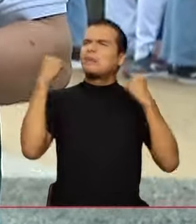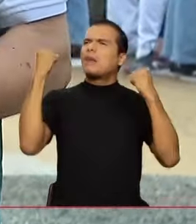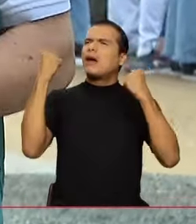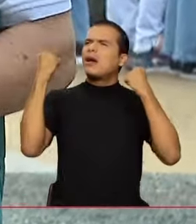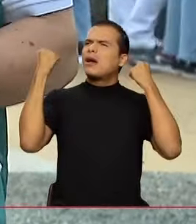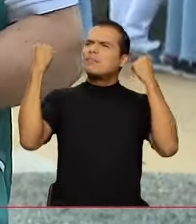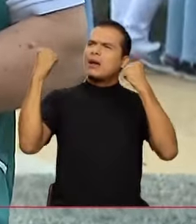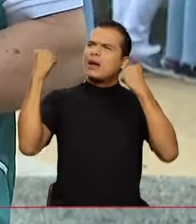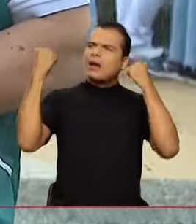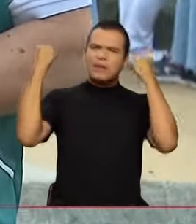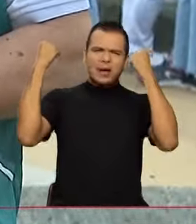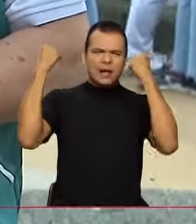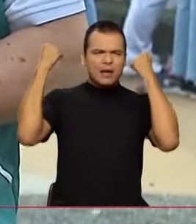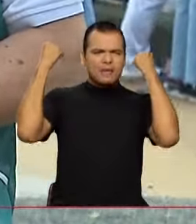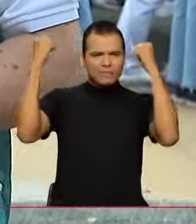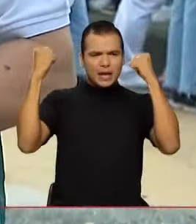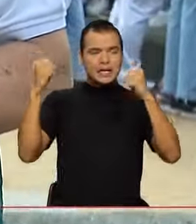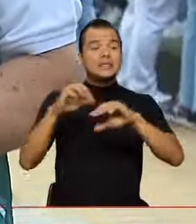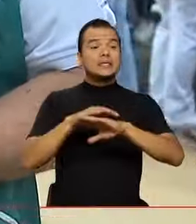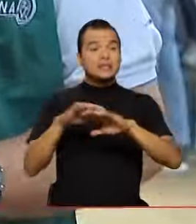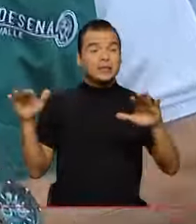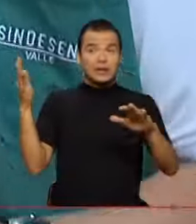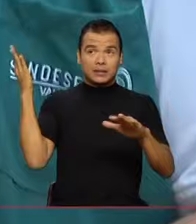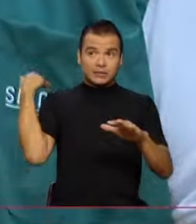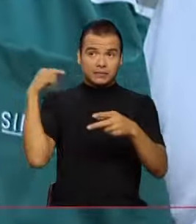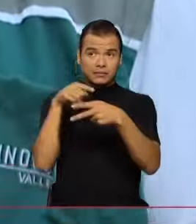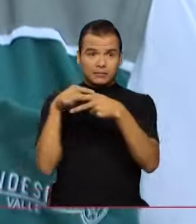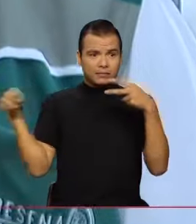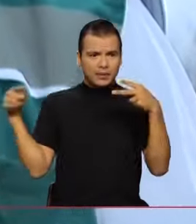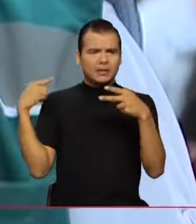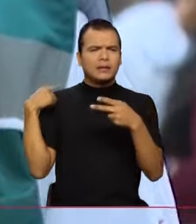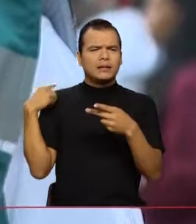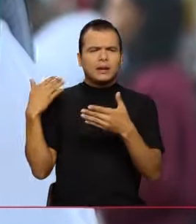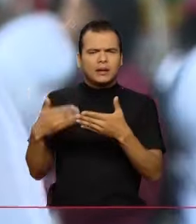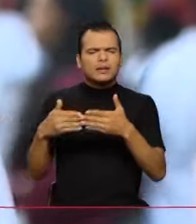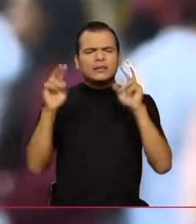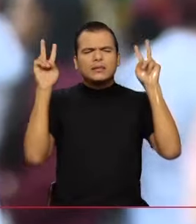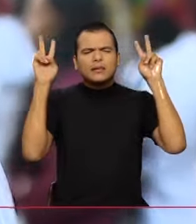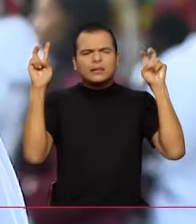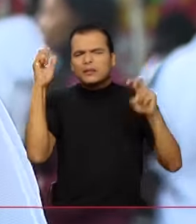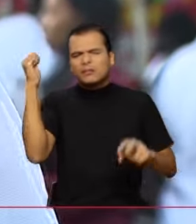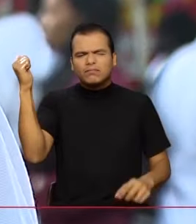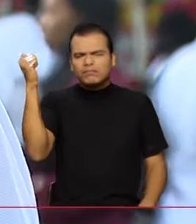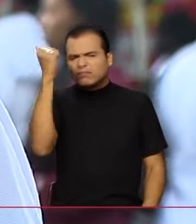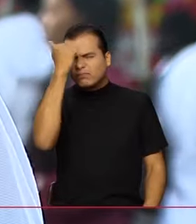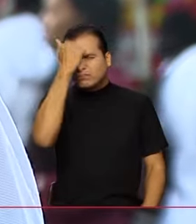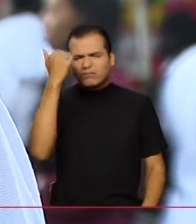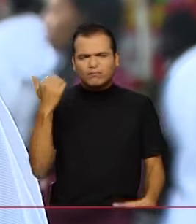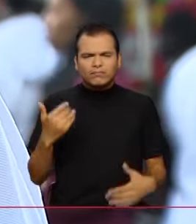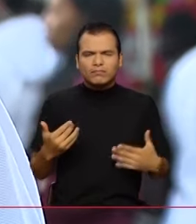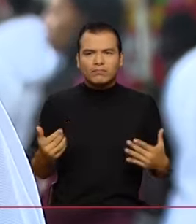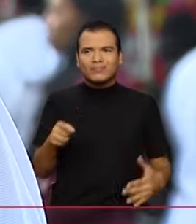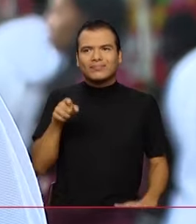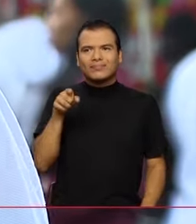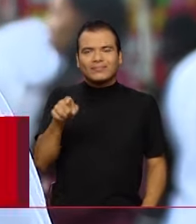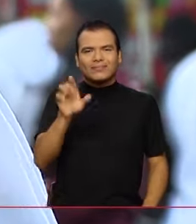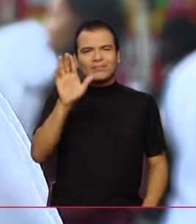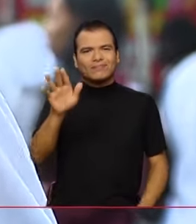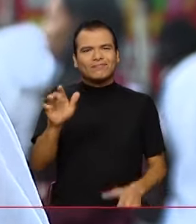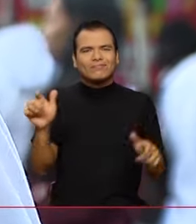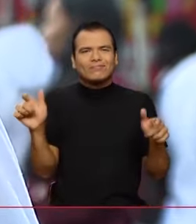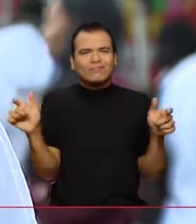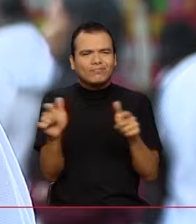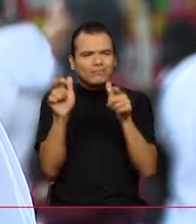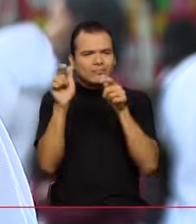de protesta, de manifestación. En lo fundamental, en lo central, es porque en el Congreso de la República está